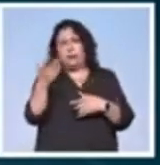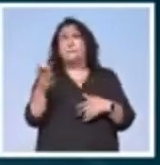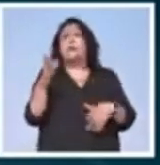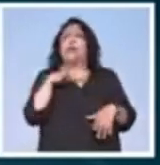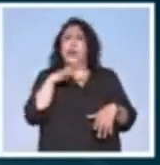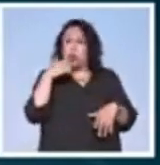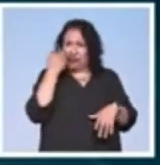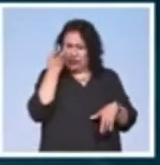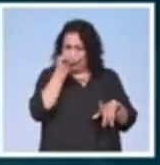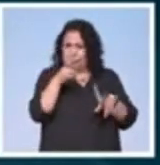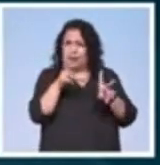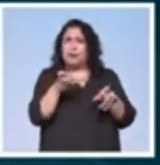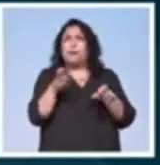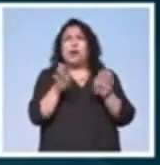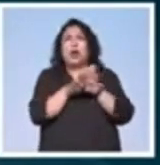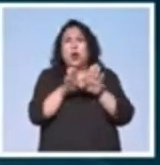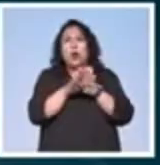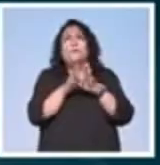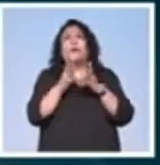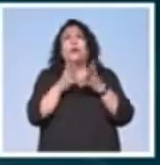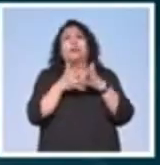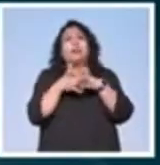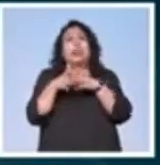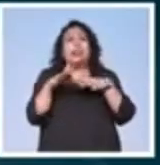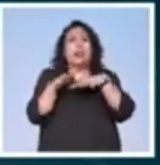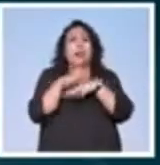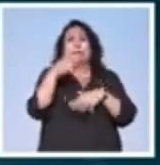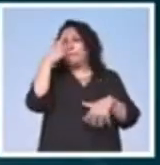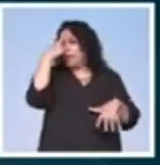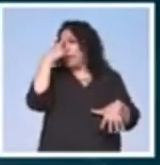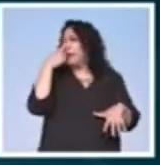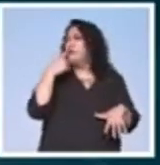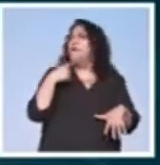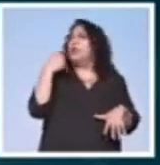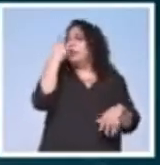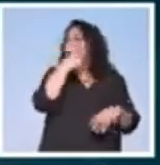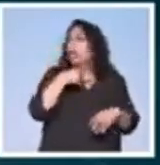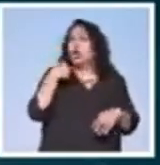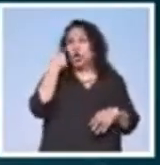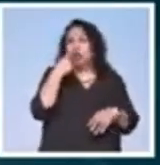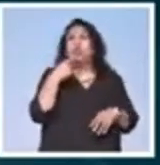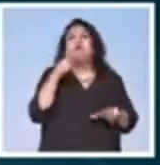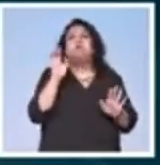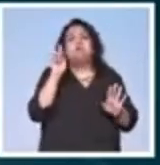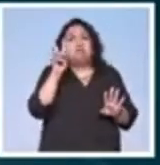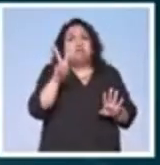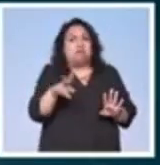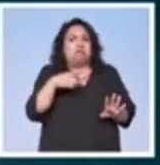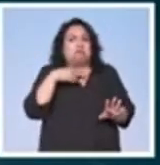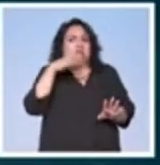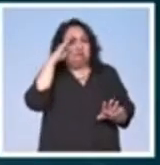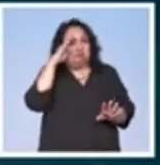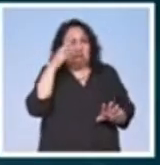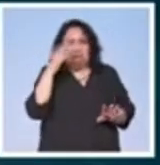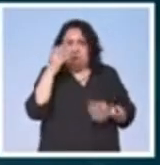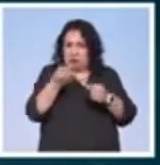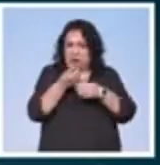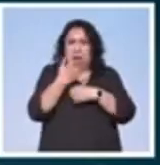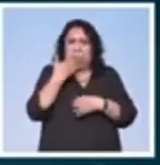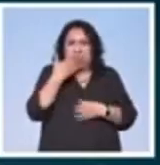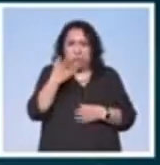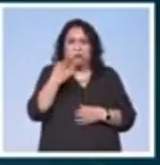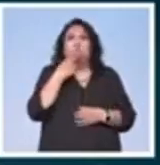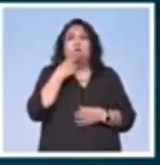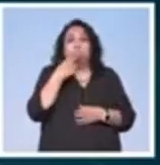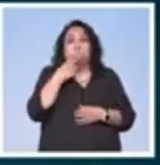tema de construir y como hacer los perfiles de los rostros. Entonces se me hizo súper una muy buena oportunidad de